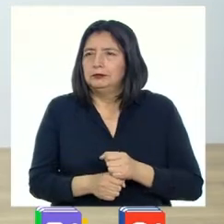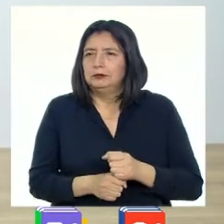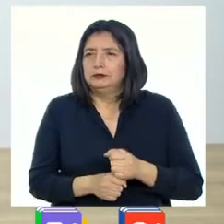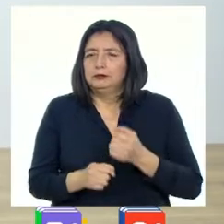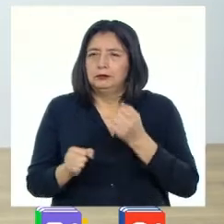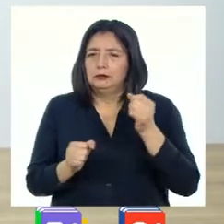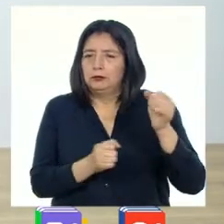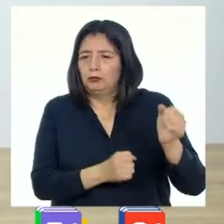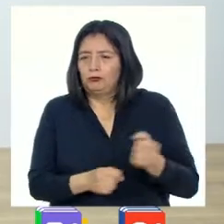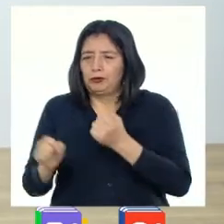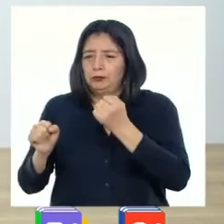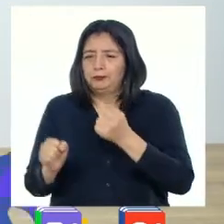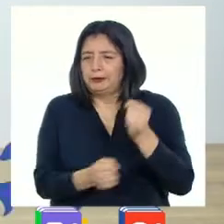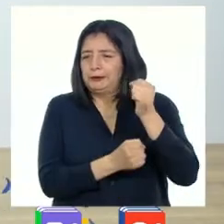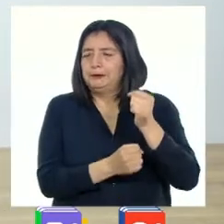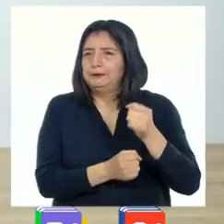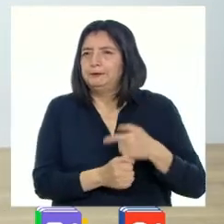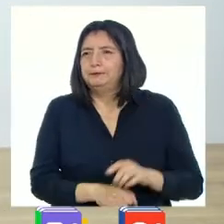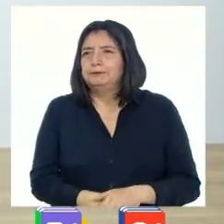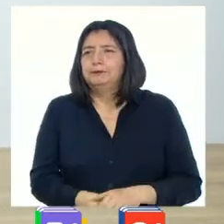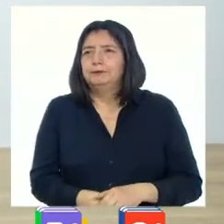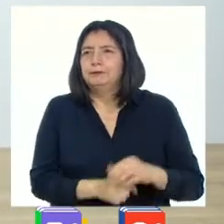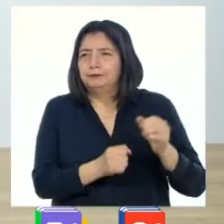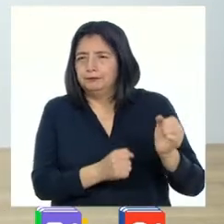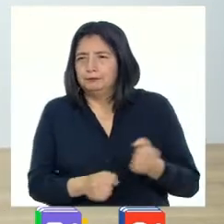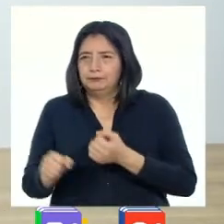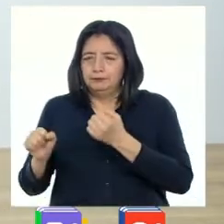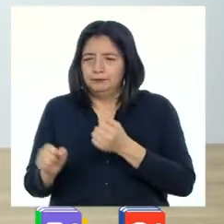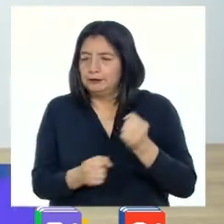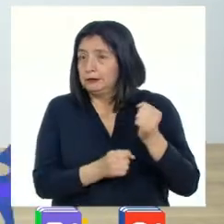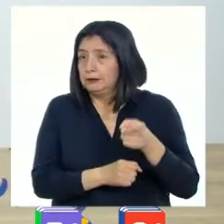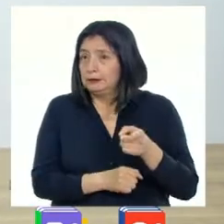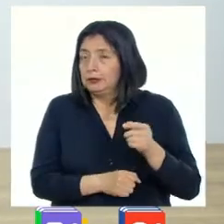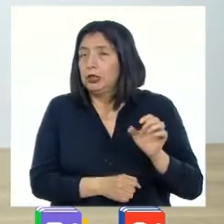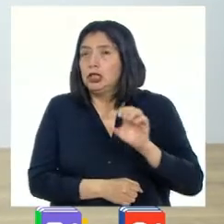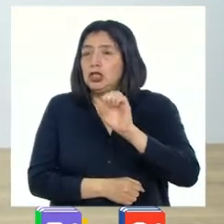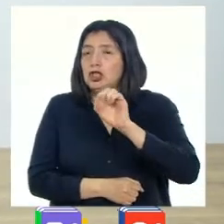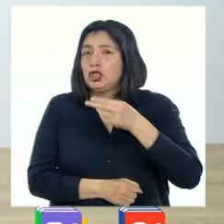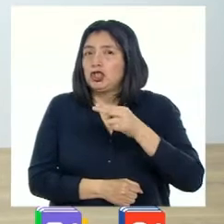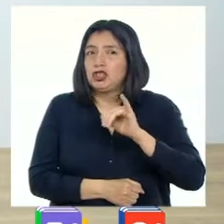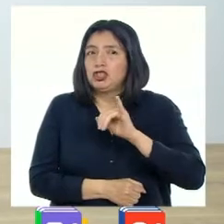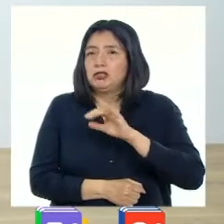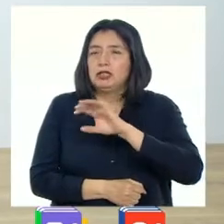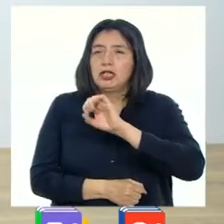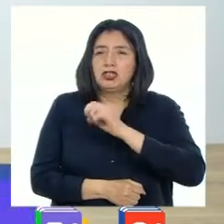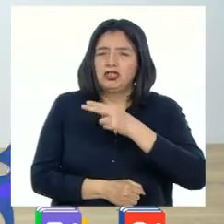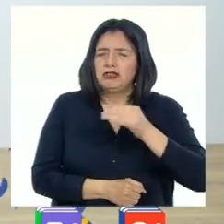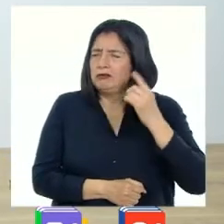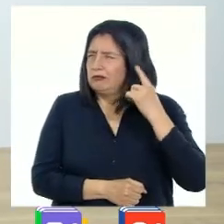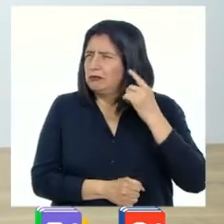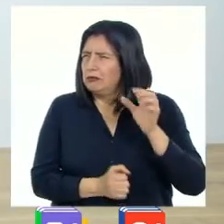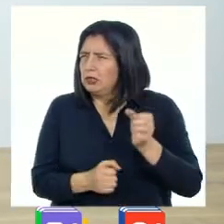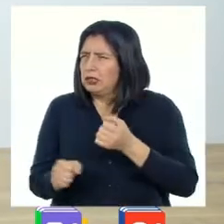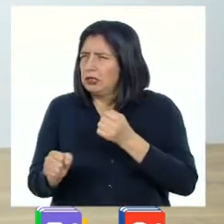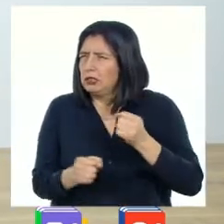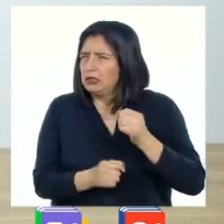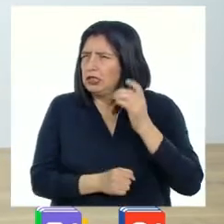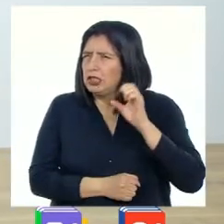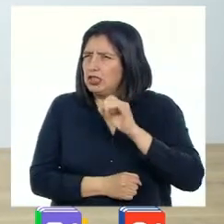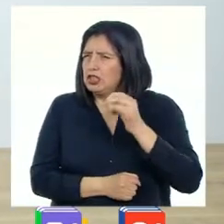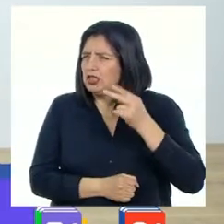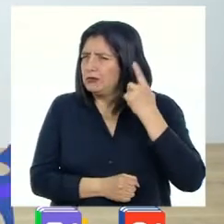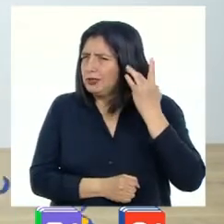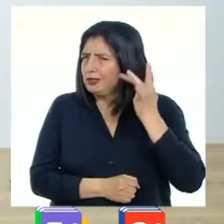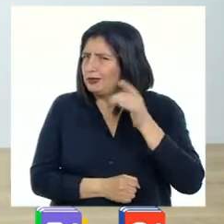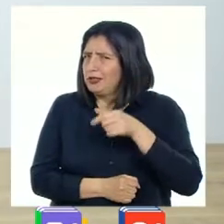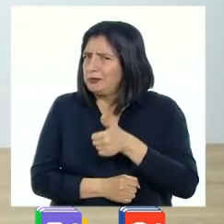y barro hacia adentro. Barro hacia afuera, barro hacia adentro. Oye, ¿qué? Mira qué rico